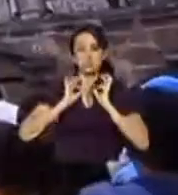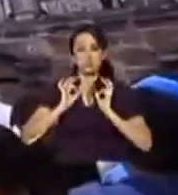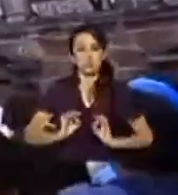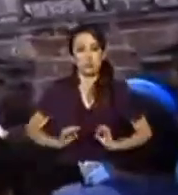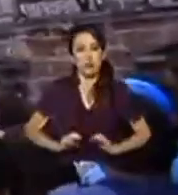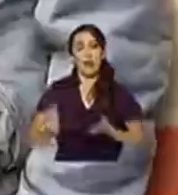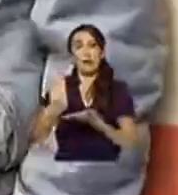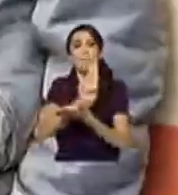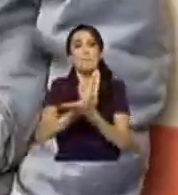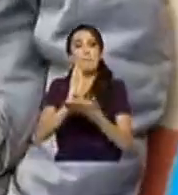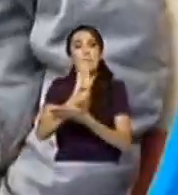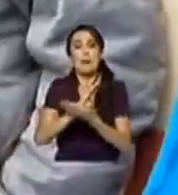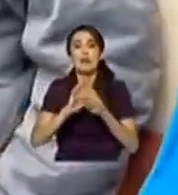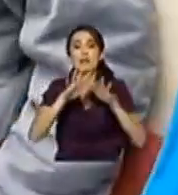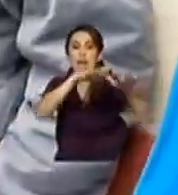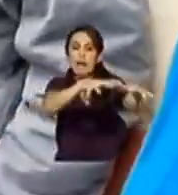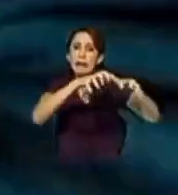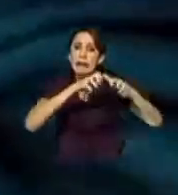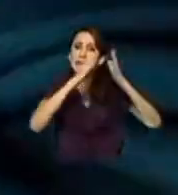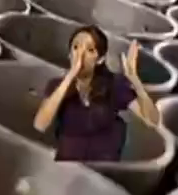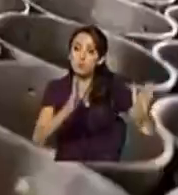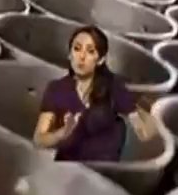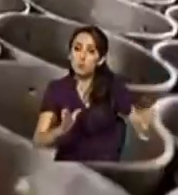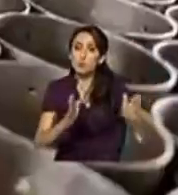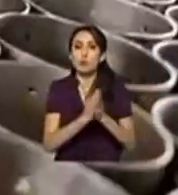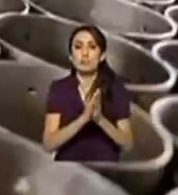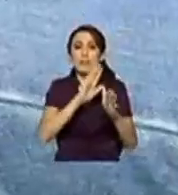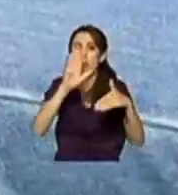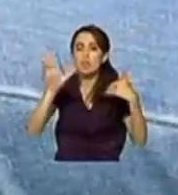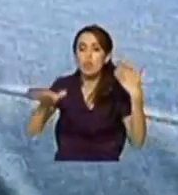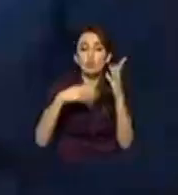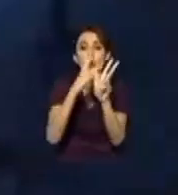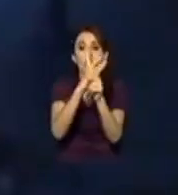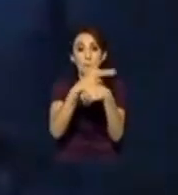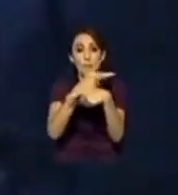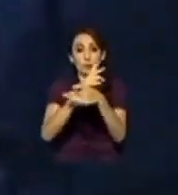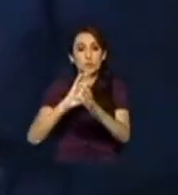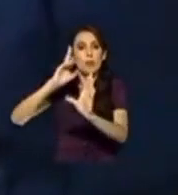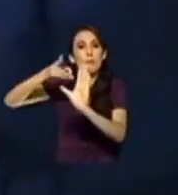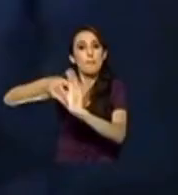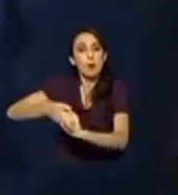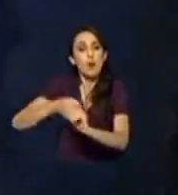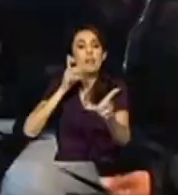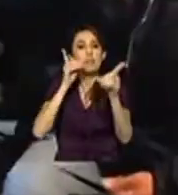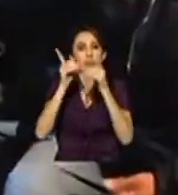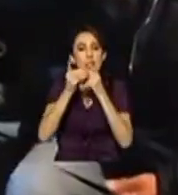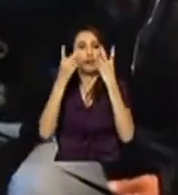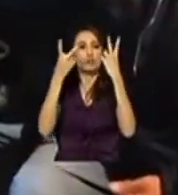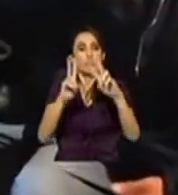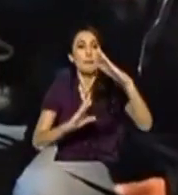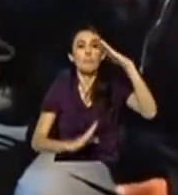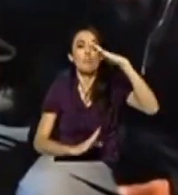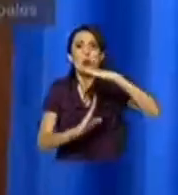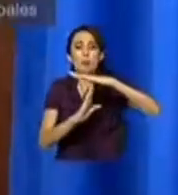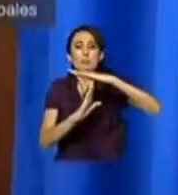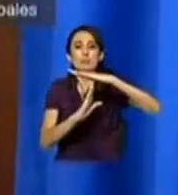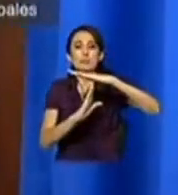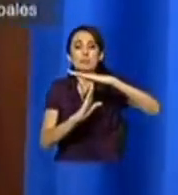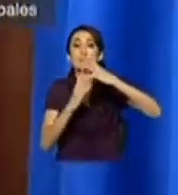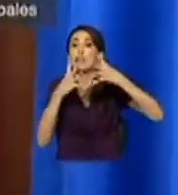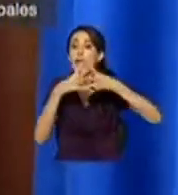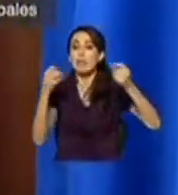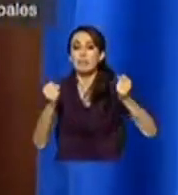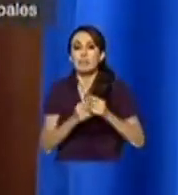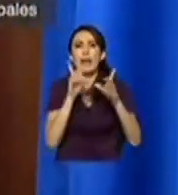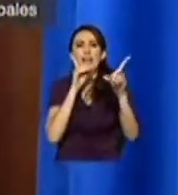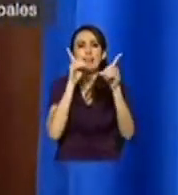barrios populares, los agricultores y ganaderos del país fueron parte de los diálogos por la paz. El diálogo social